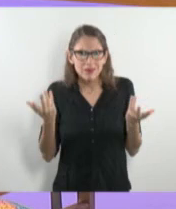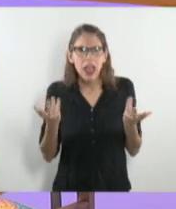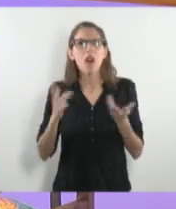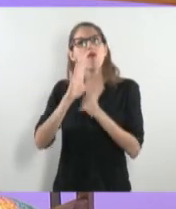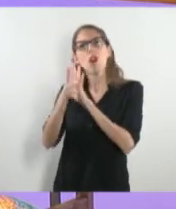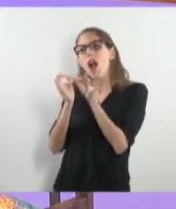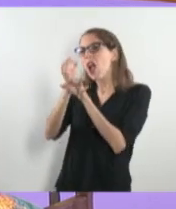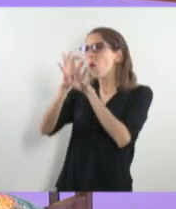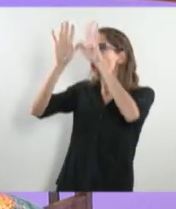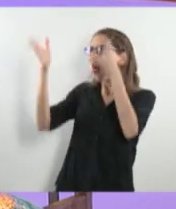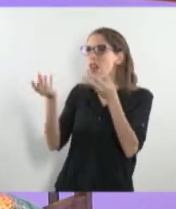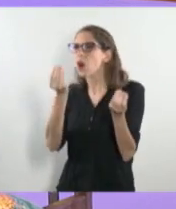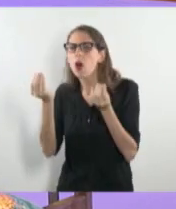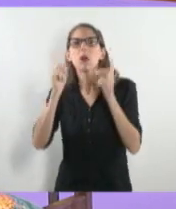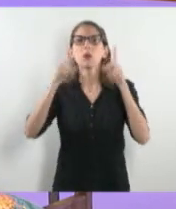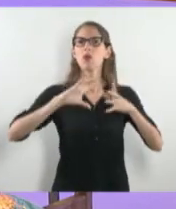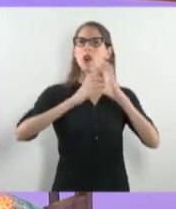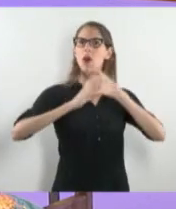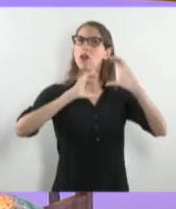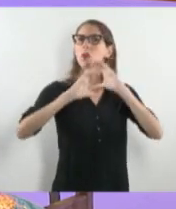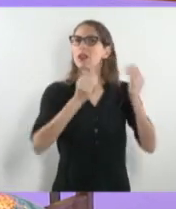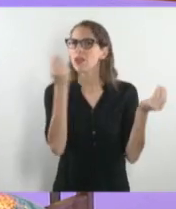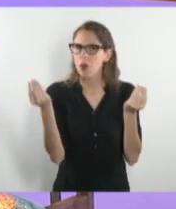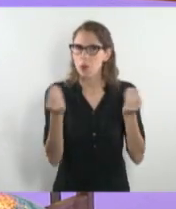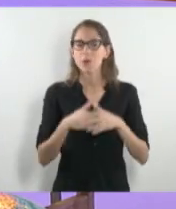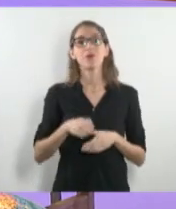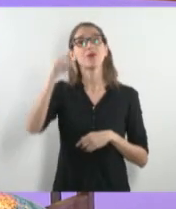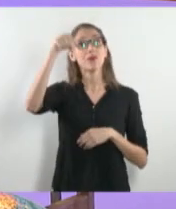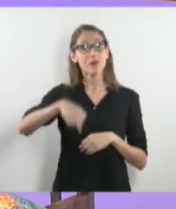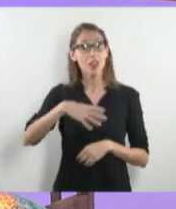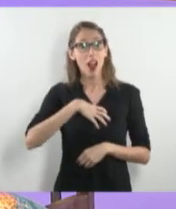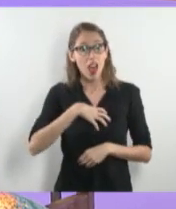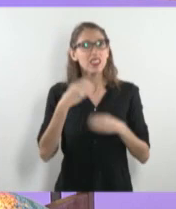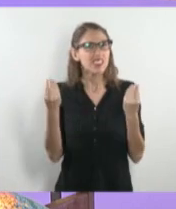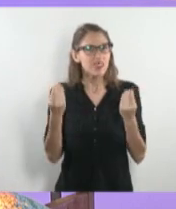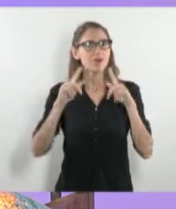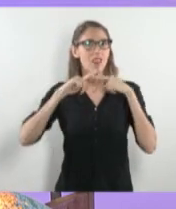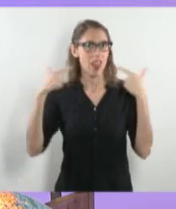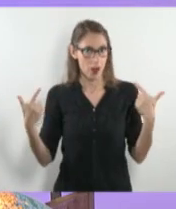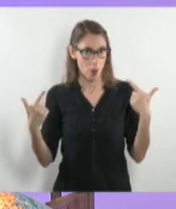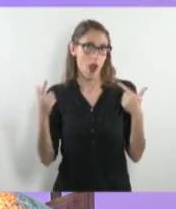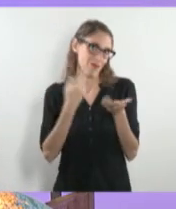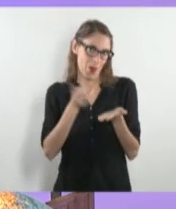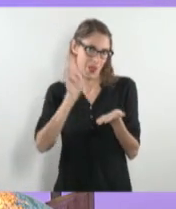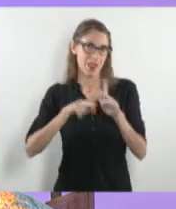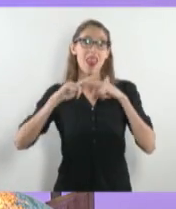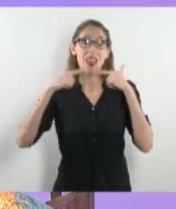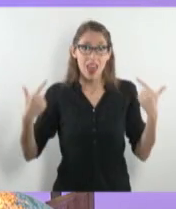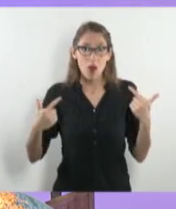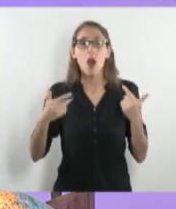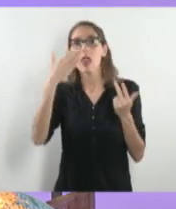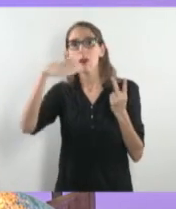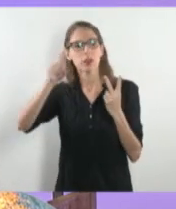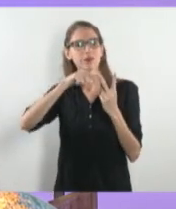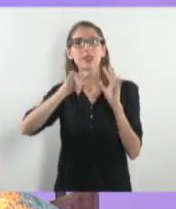también comunicacionales. Hoy tenemos clases de lengua, volvemos con lengua, y clases de química.